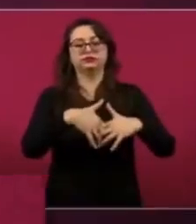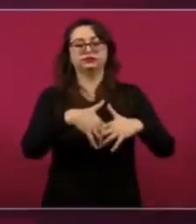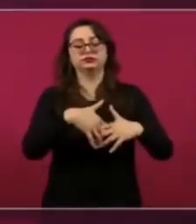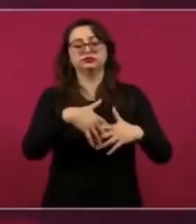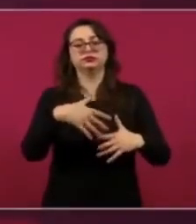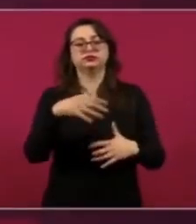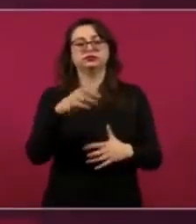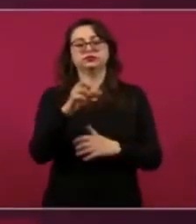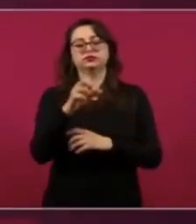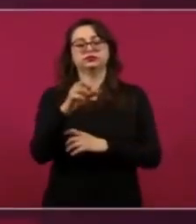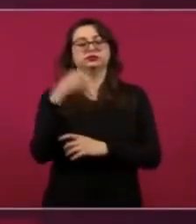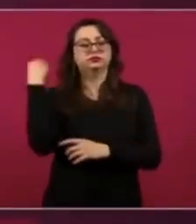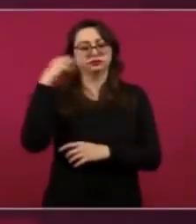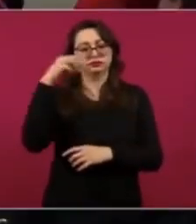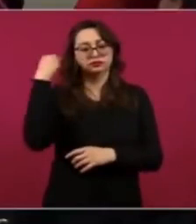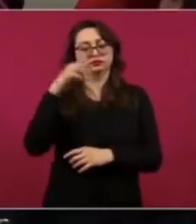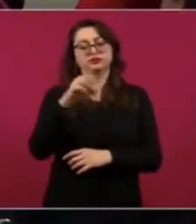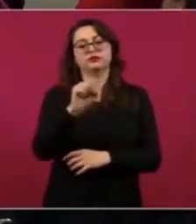Salina Cruz,